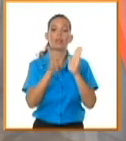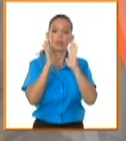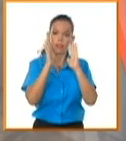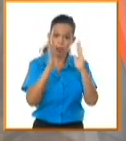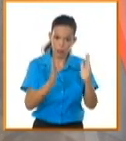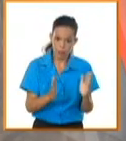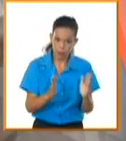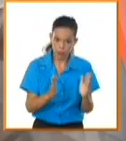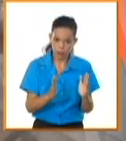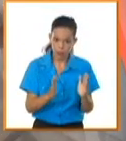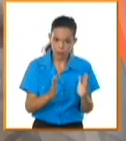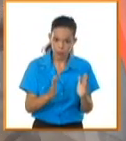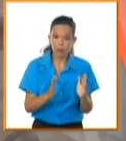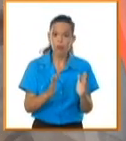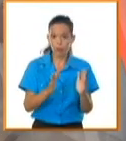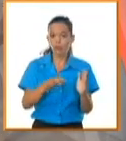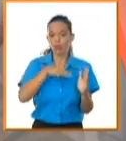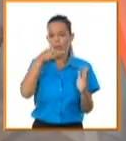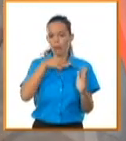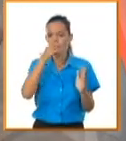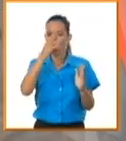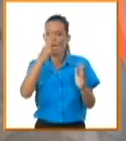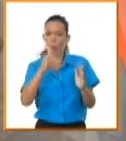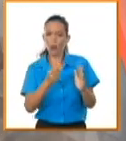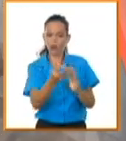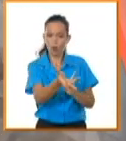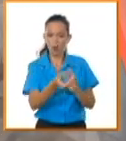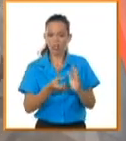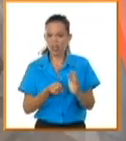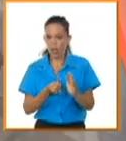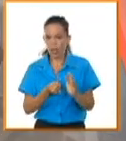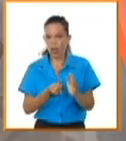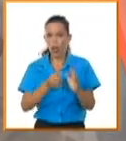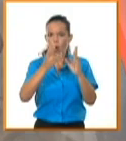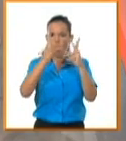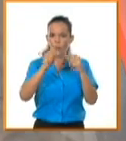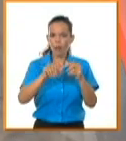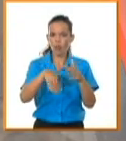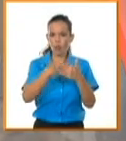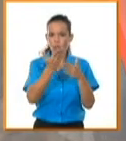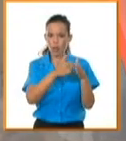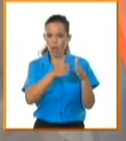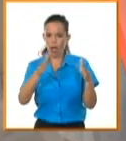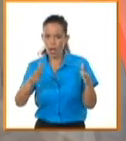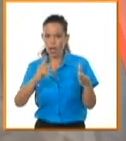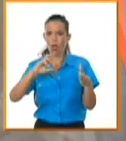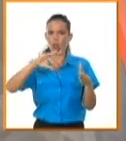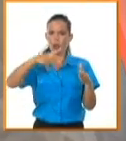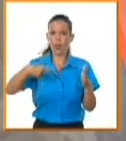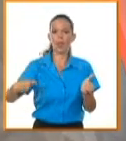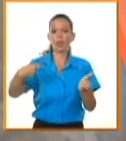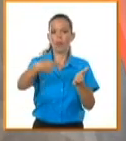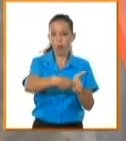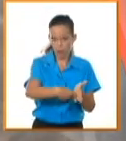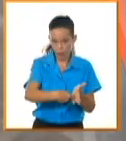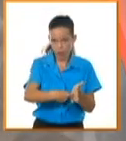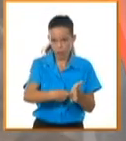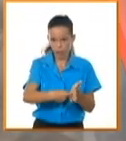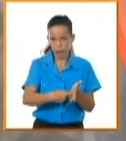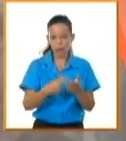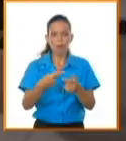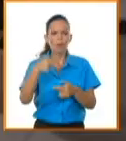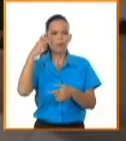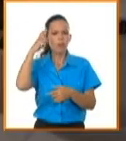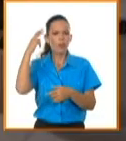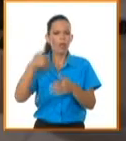de las condiciones que que hay que ahí existen me estoy refiriendo al fondo de caja sí la lo que antes Incluso se conocía como cada chica pero que es un fondo